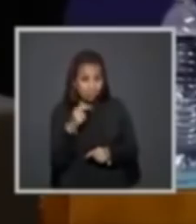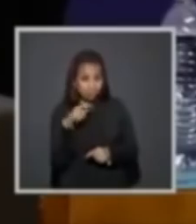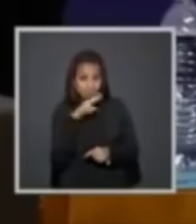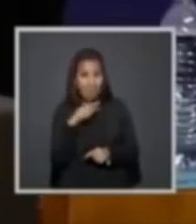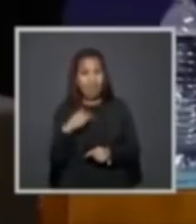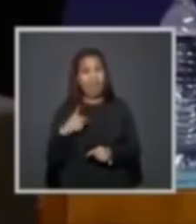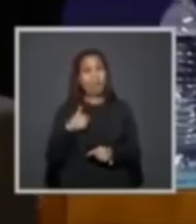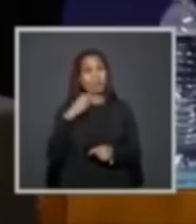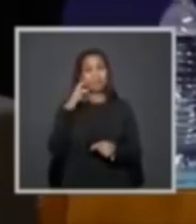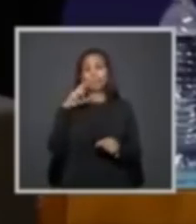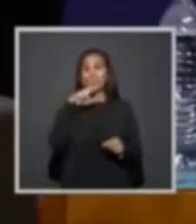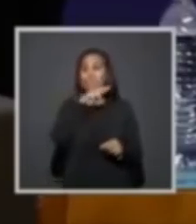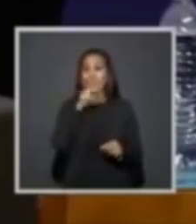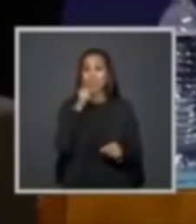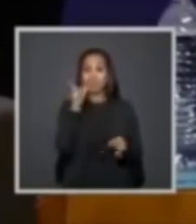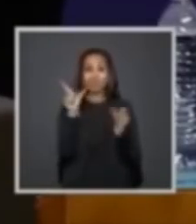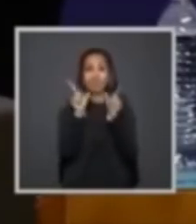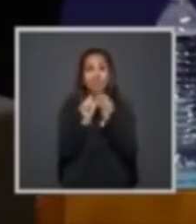semana,